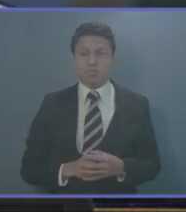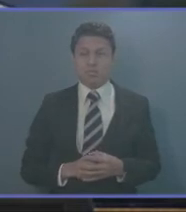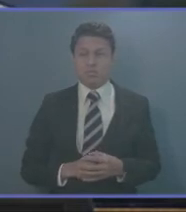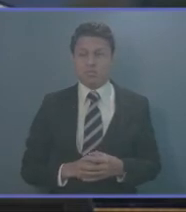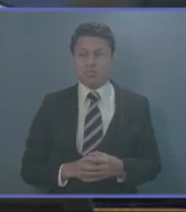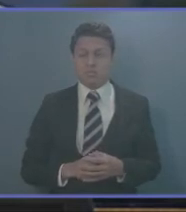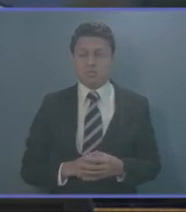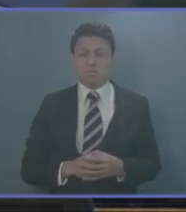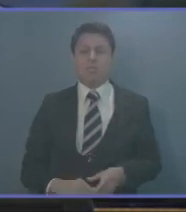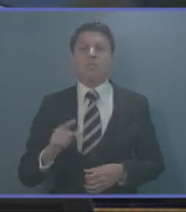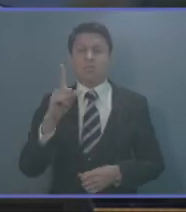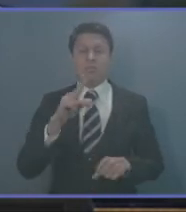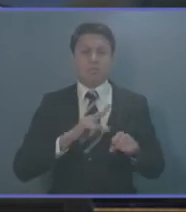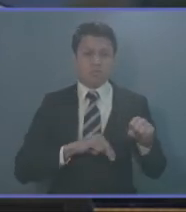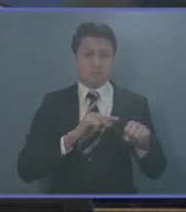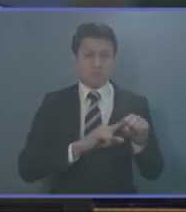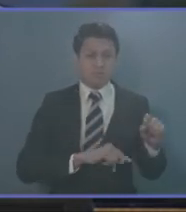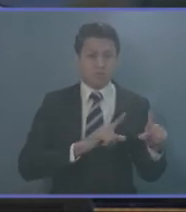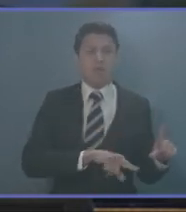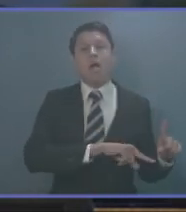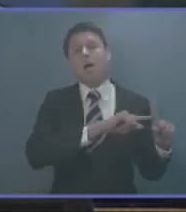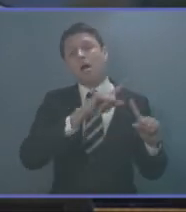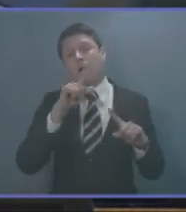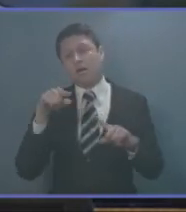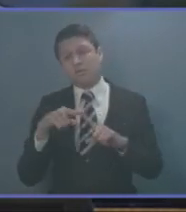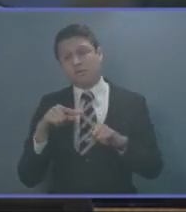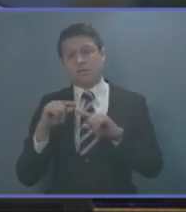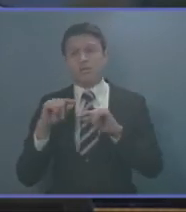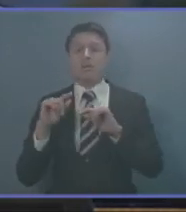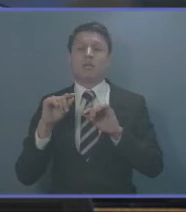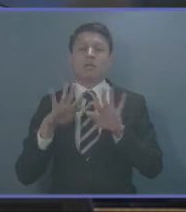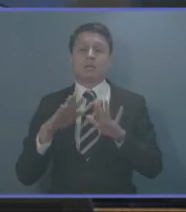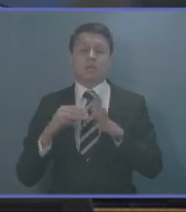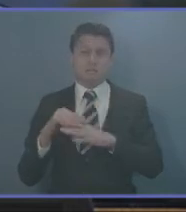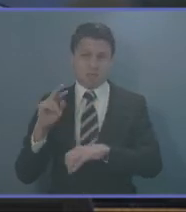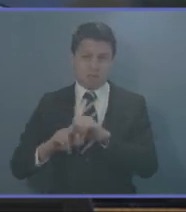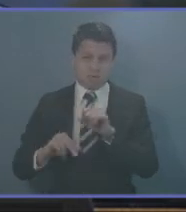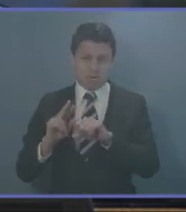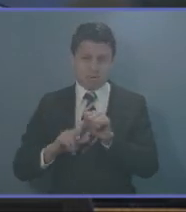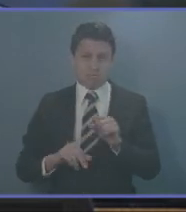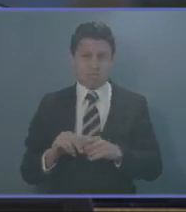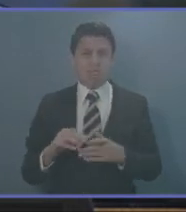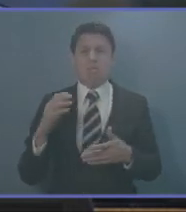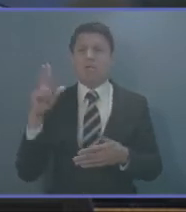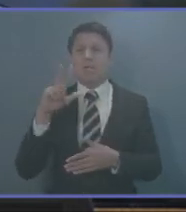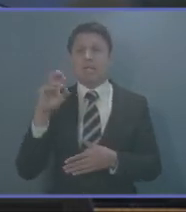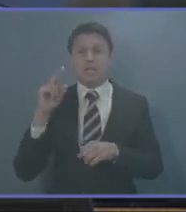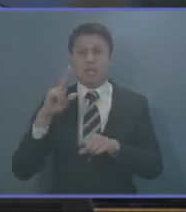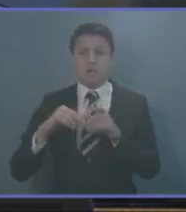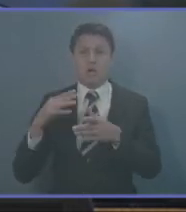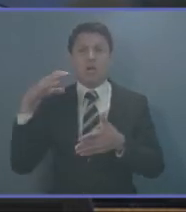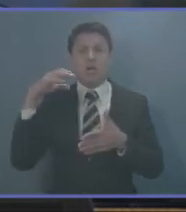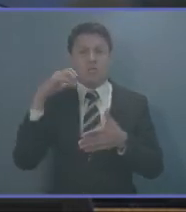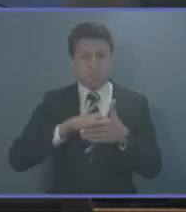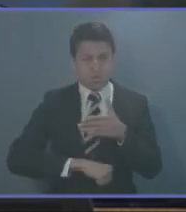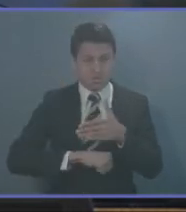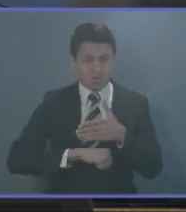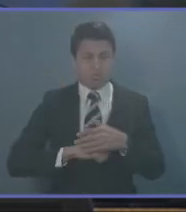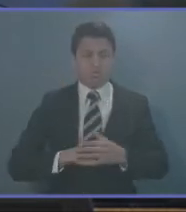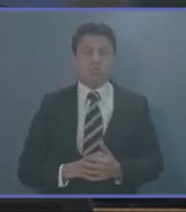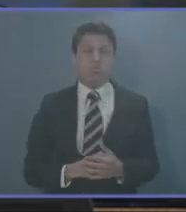Desde $1 a $10,000, cuota fija de 30 dólares más adicional por cada millar o fracción